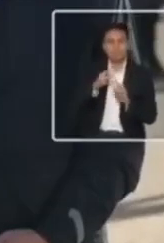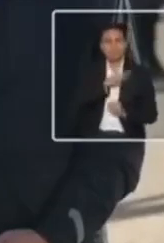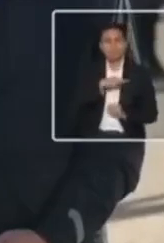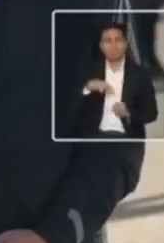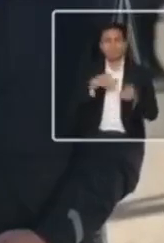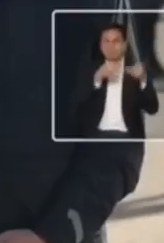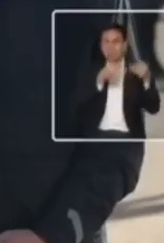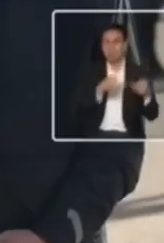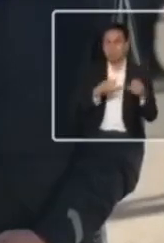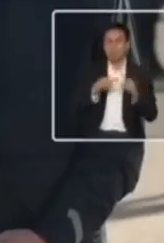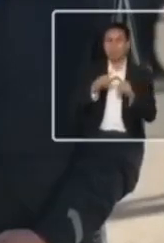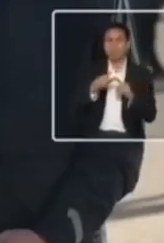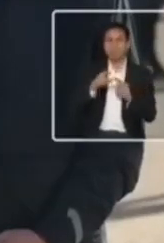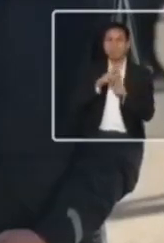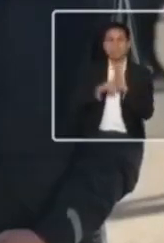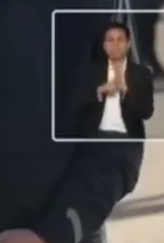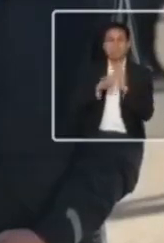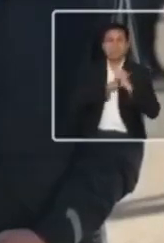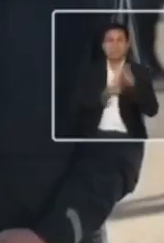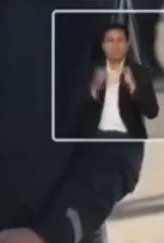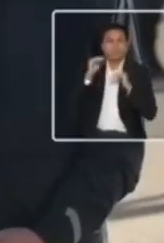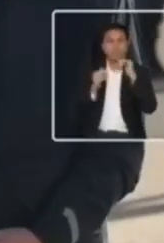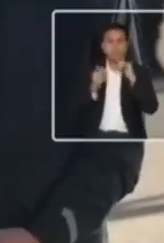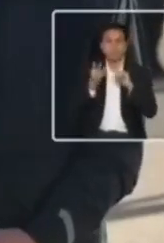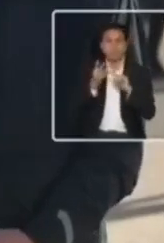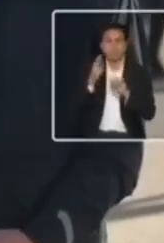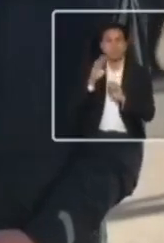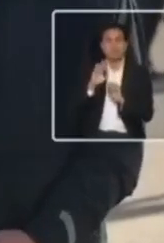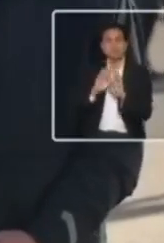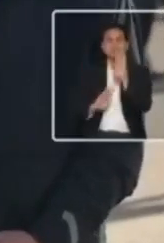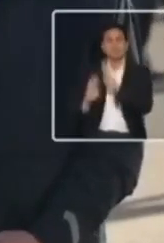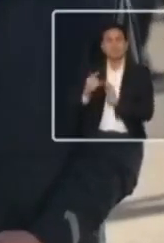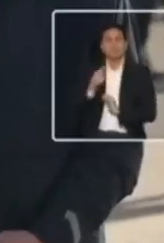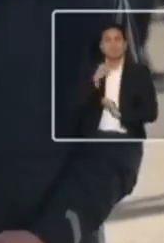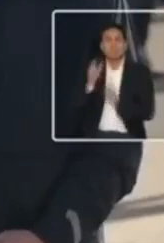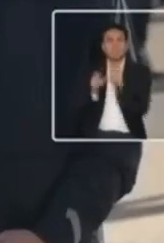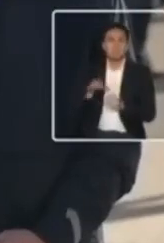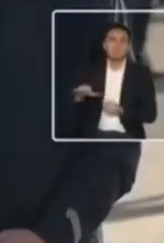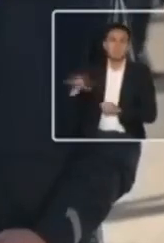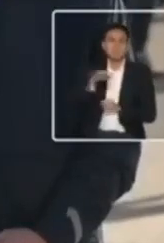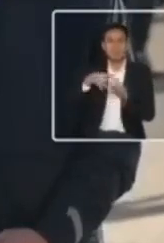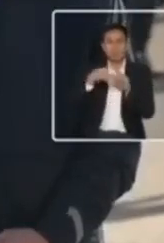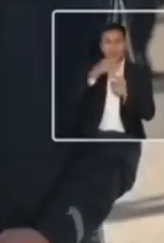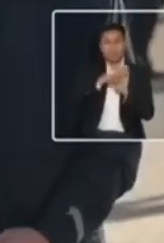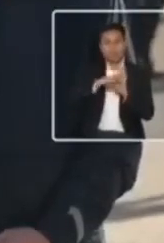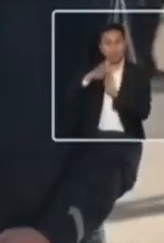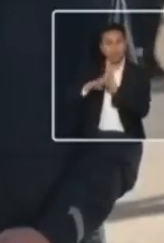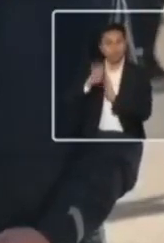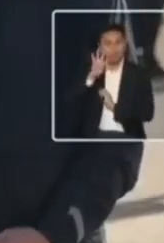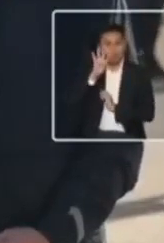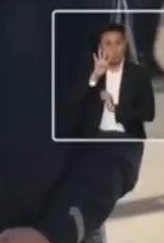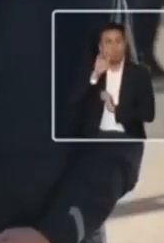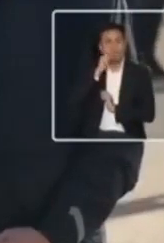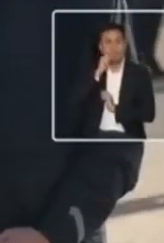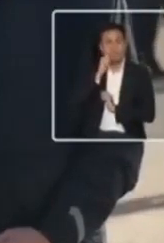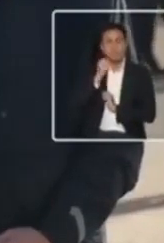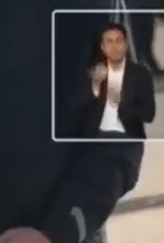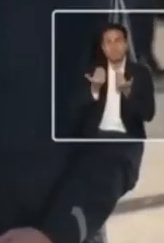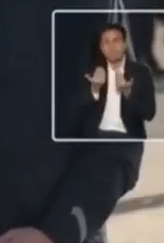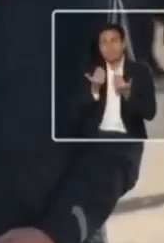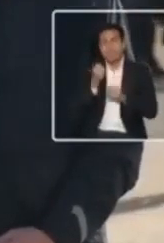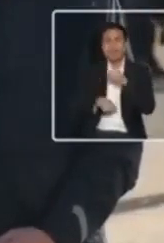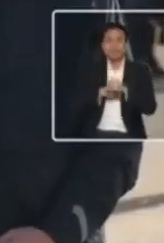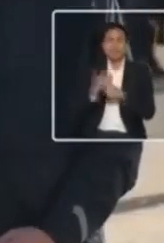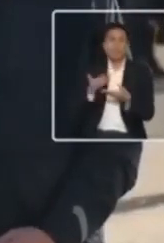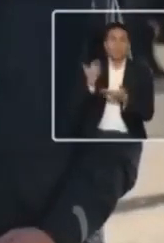de Seguridad, reglas de uso de la fuerza y protección de víctimas. Esos cuatro proyectos son de los que tenemos pendientes del